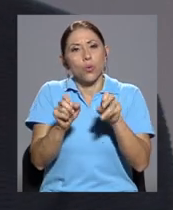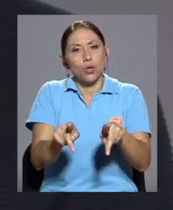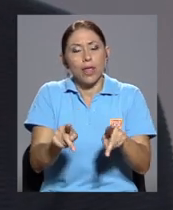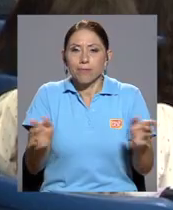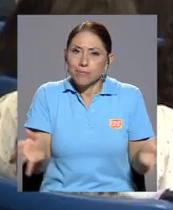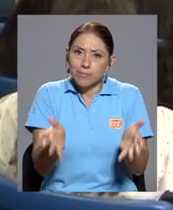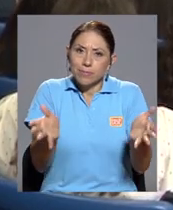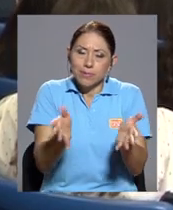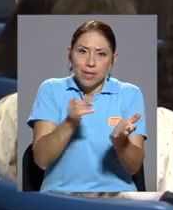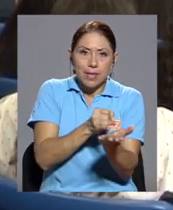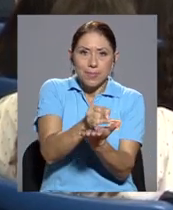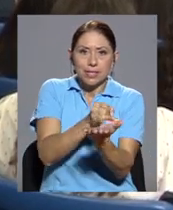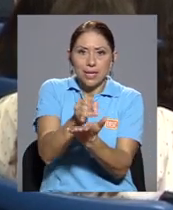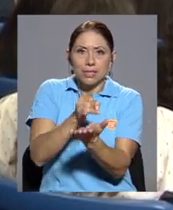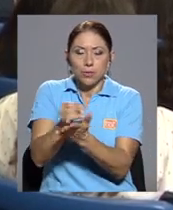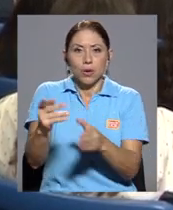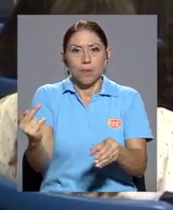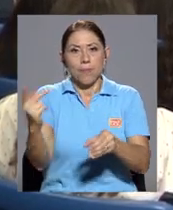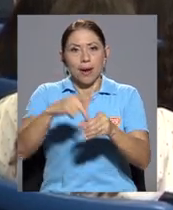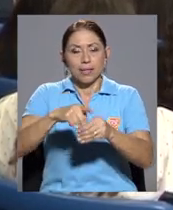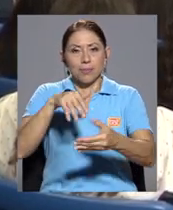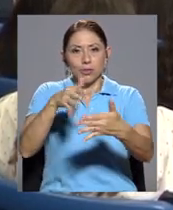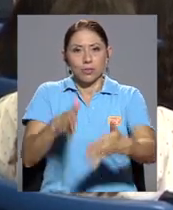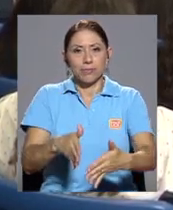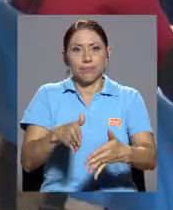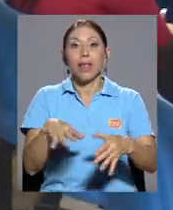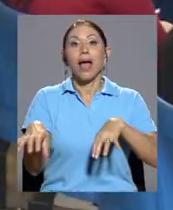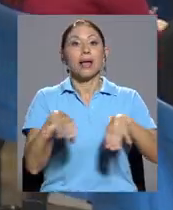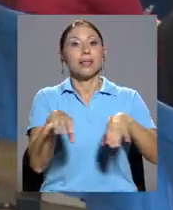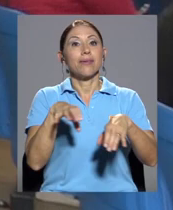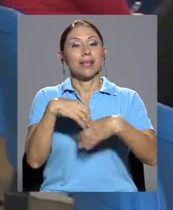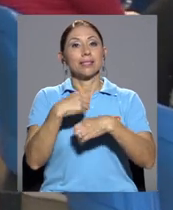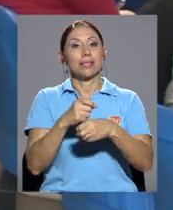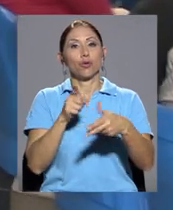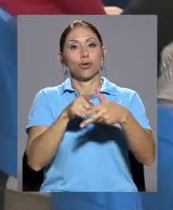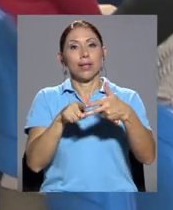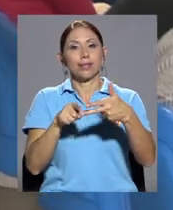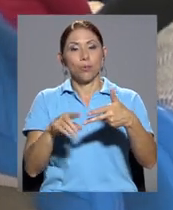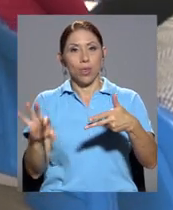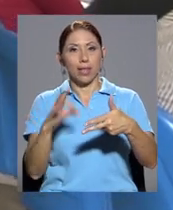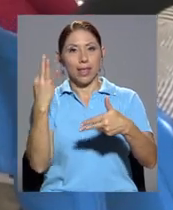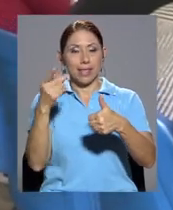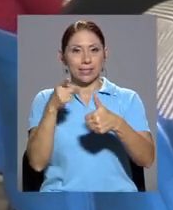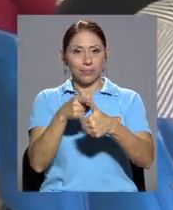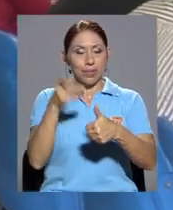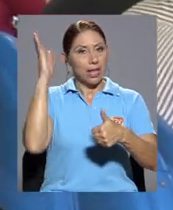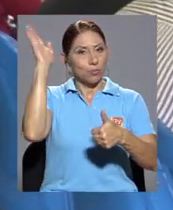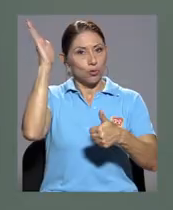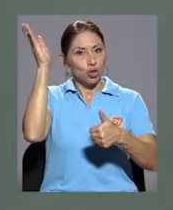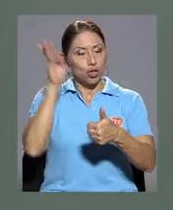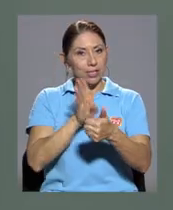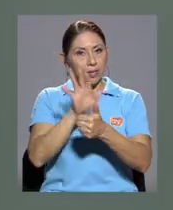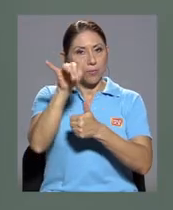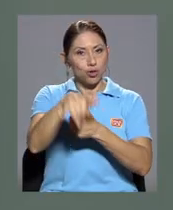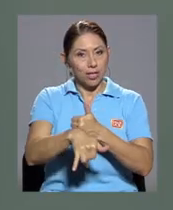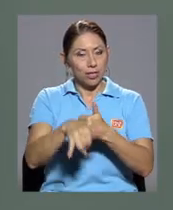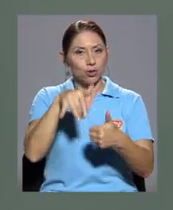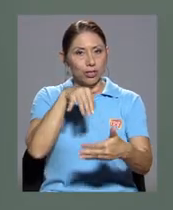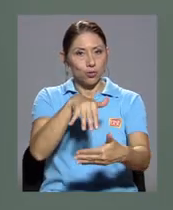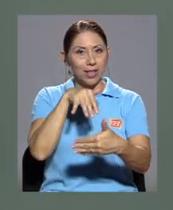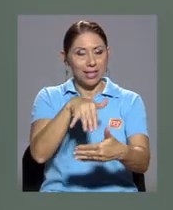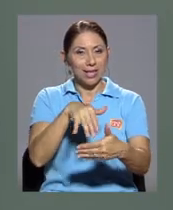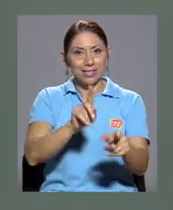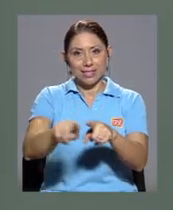la participación estudiantil. Las actividades se desarrollaron en tres modalidades: exposiciones de proyectos estudiantiles